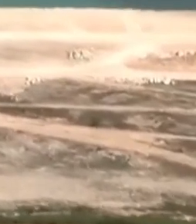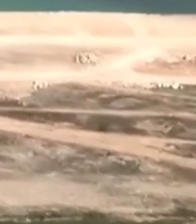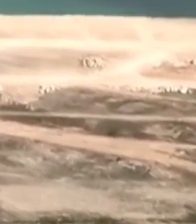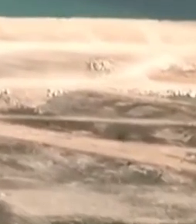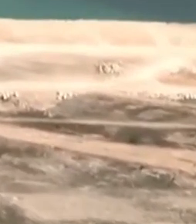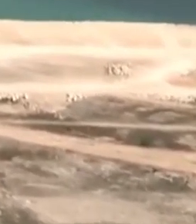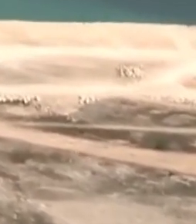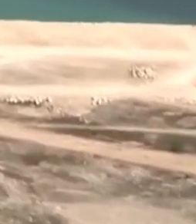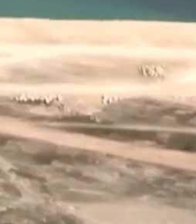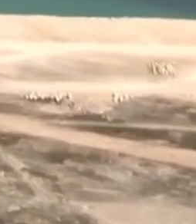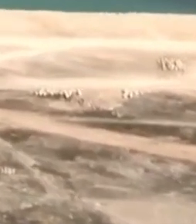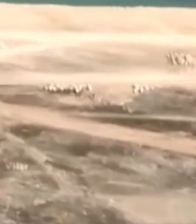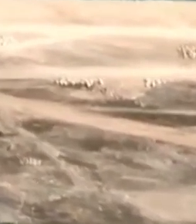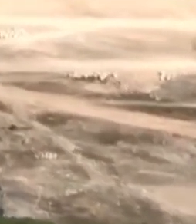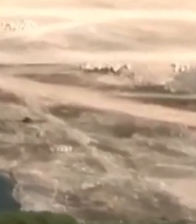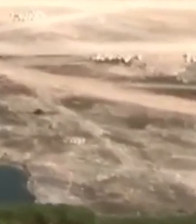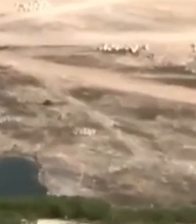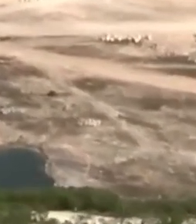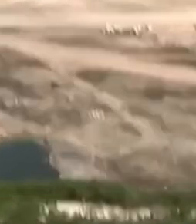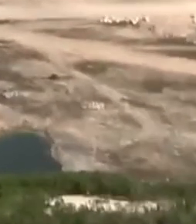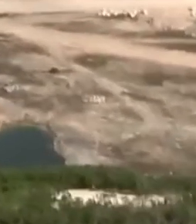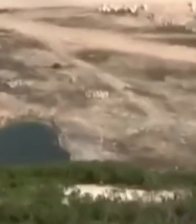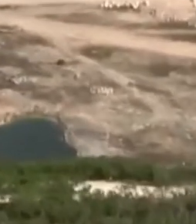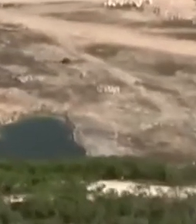algún comunicado.